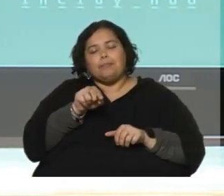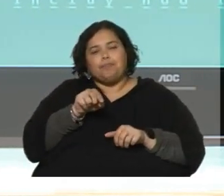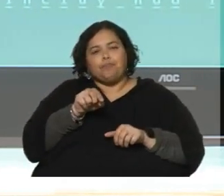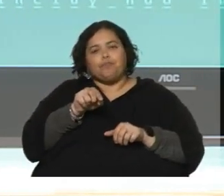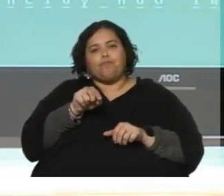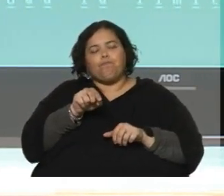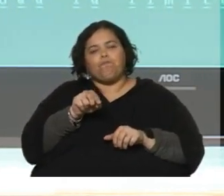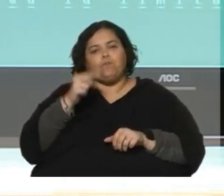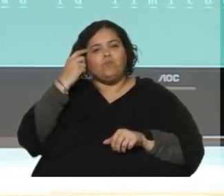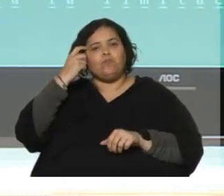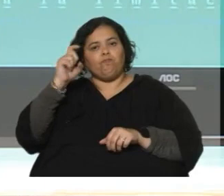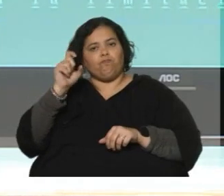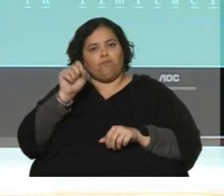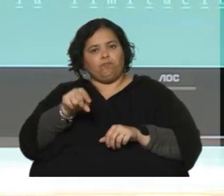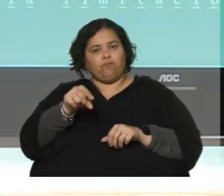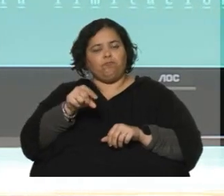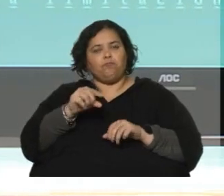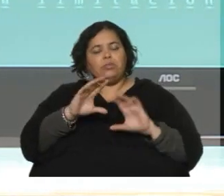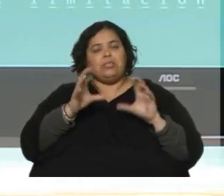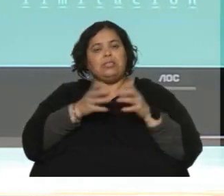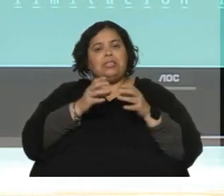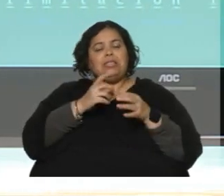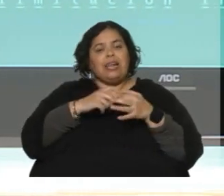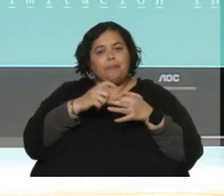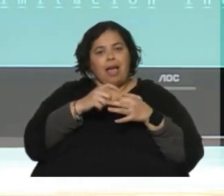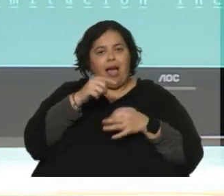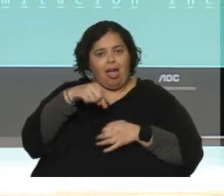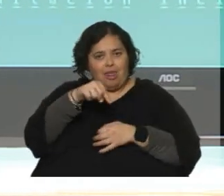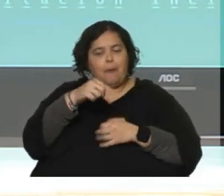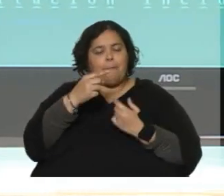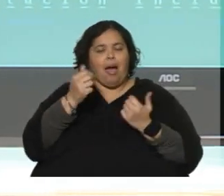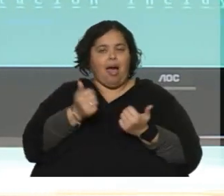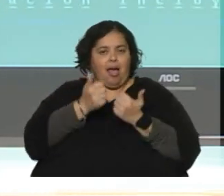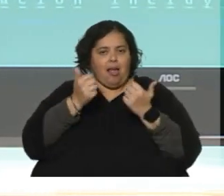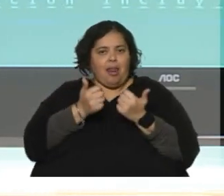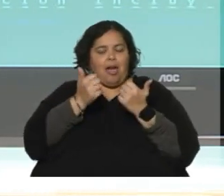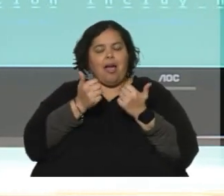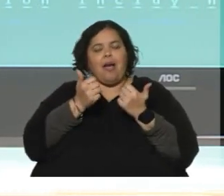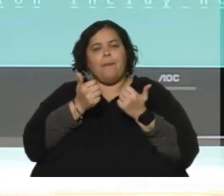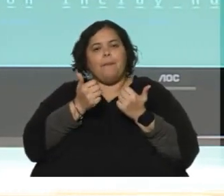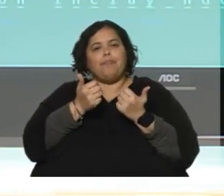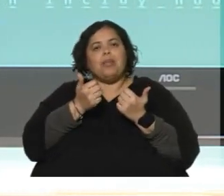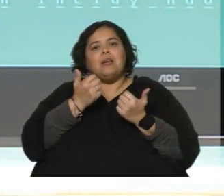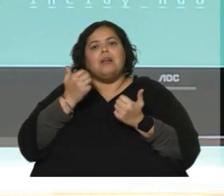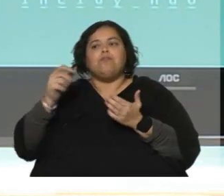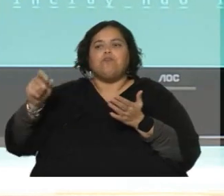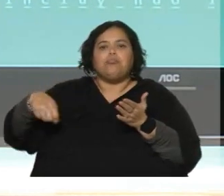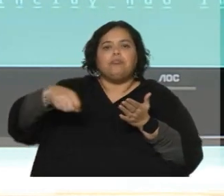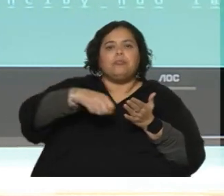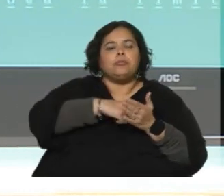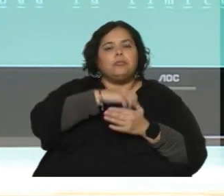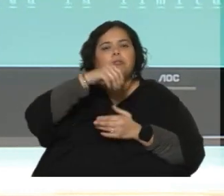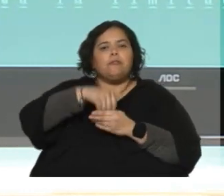iniciativa que han tenido sobre todo sectores gremiales sindicales para llevar adelante una consulta popular sobre